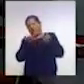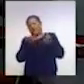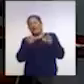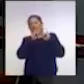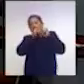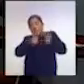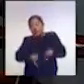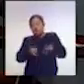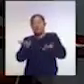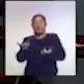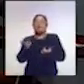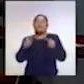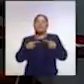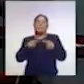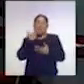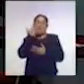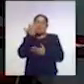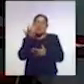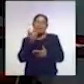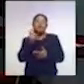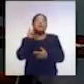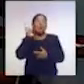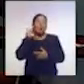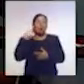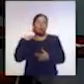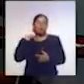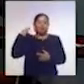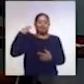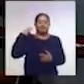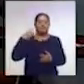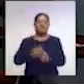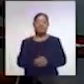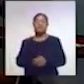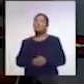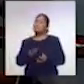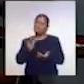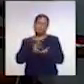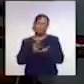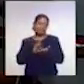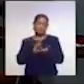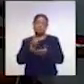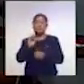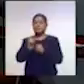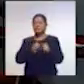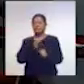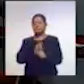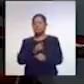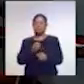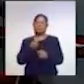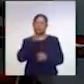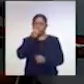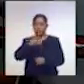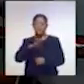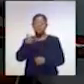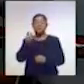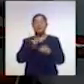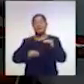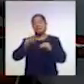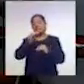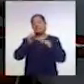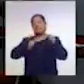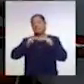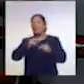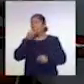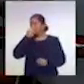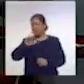de los aspirantes a esta maestría. No, pues la verdad es que es una gran oportunidad, como siempre, el nivel del COLTLAX para todos los tlaxcaltecas.